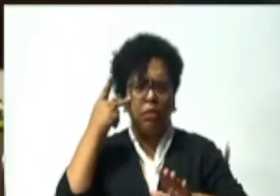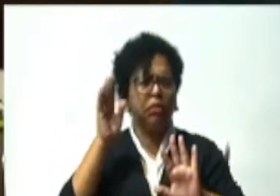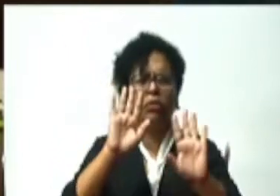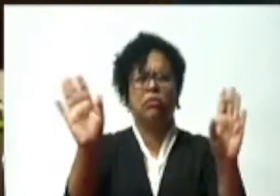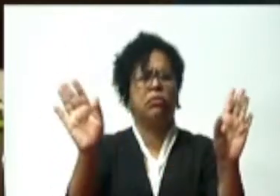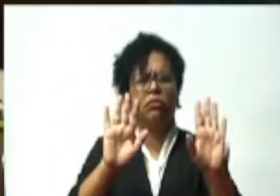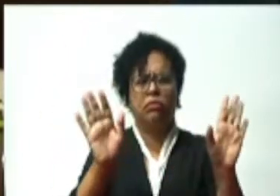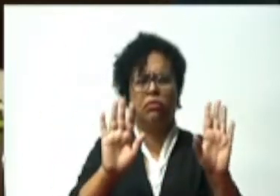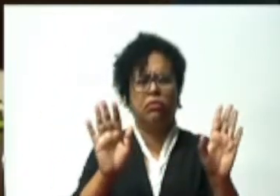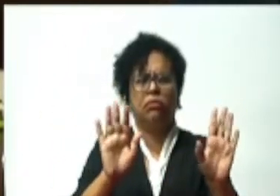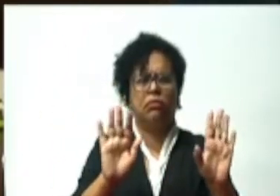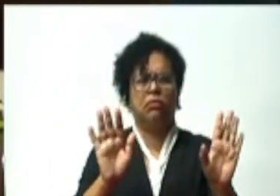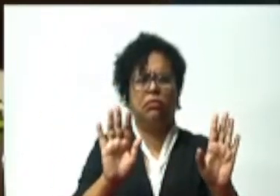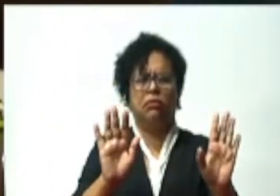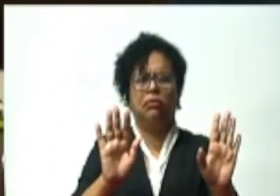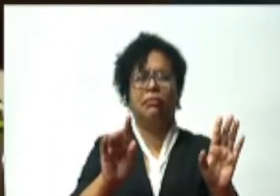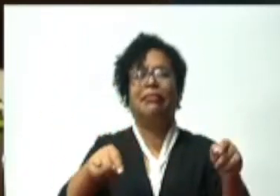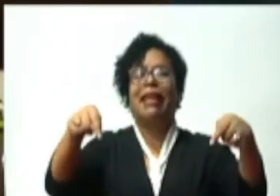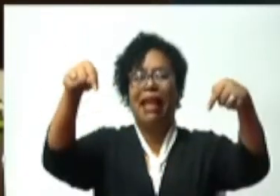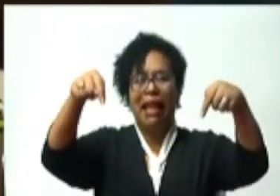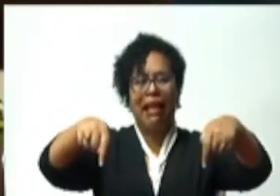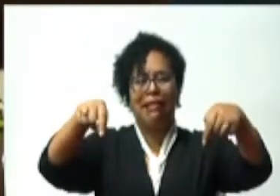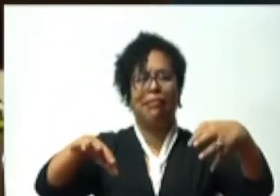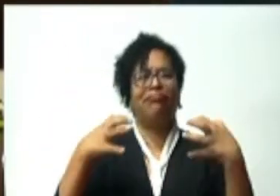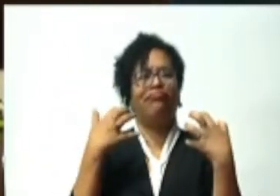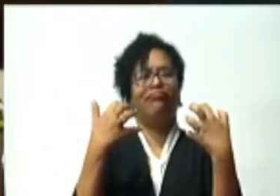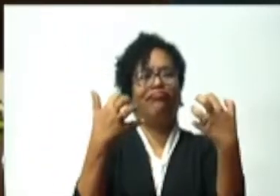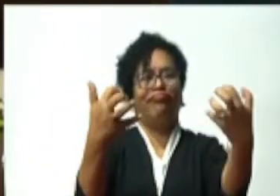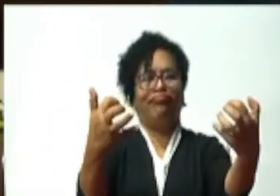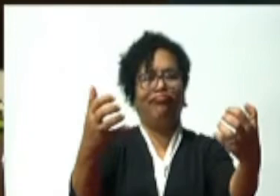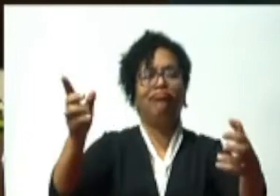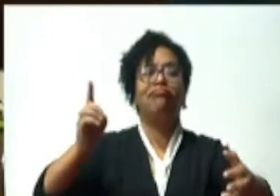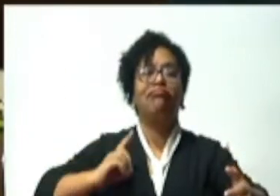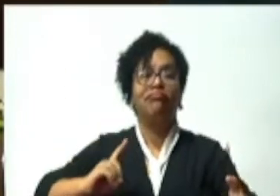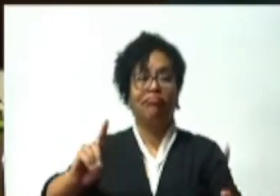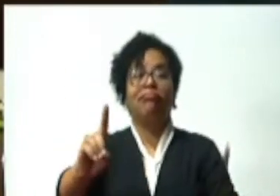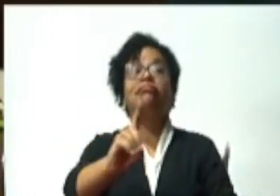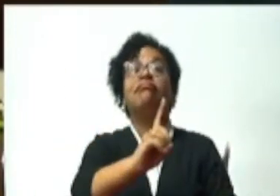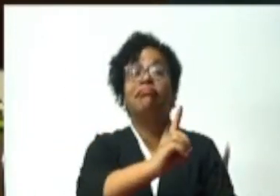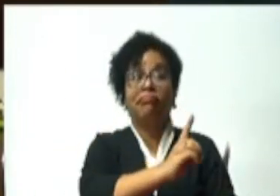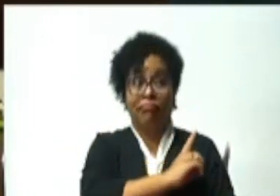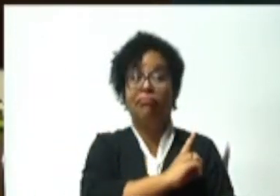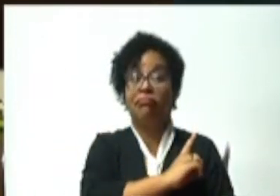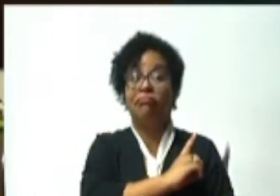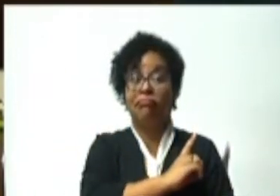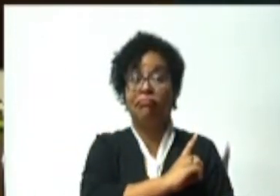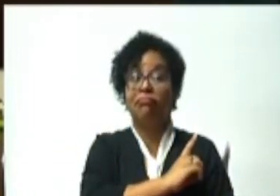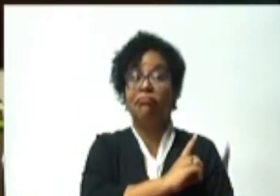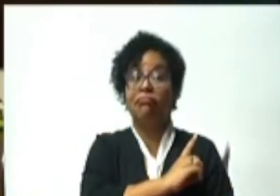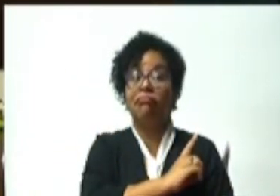partidos, sino el pleno de la Cámara de Diputados ha sido bastante